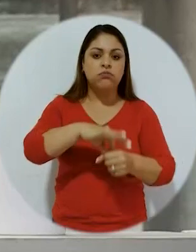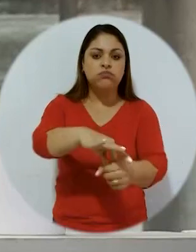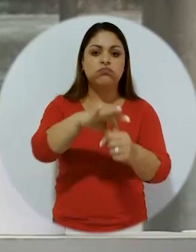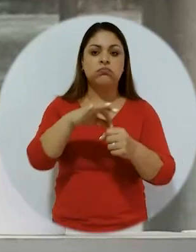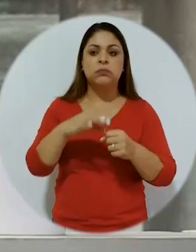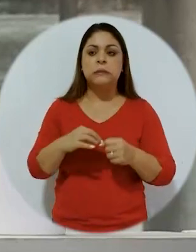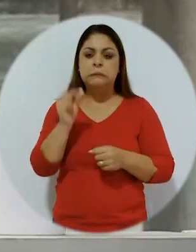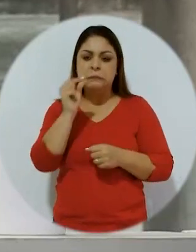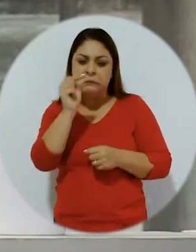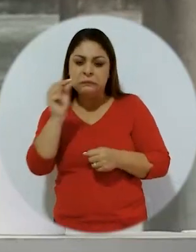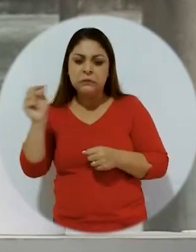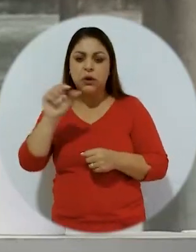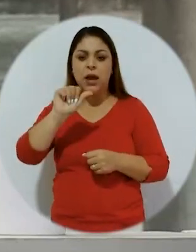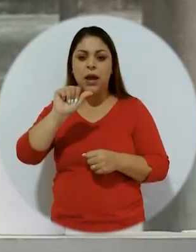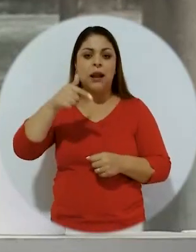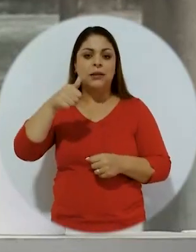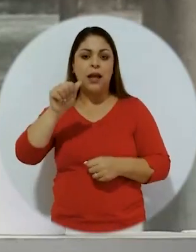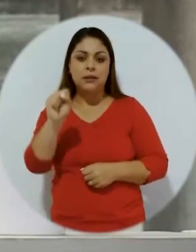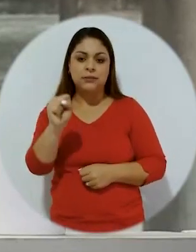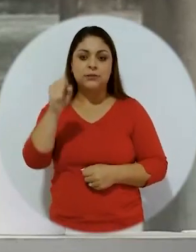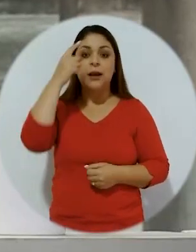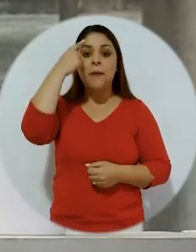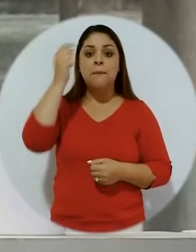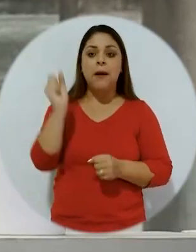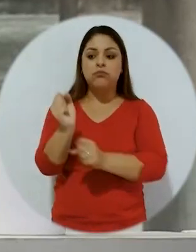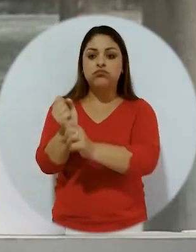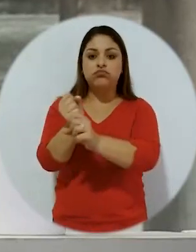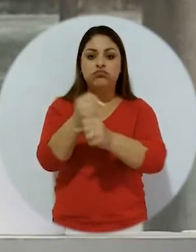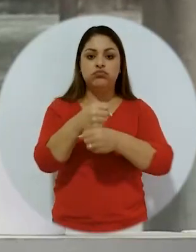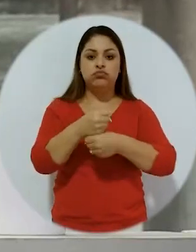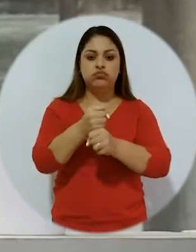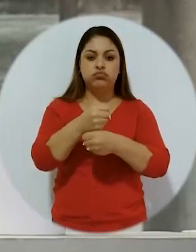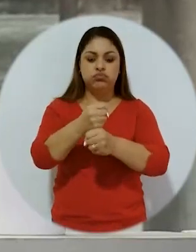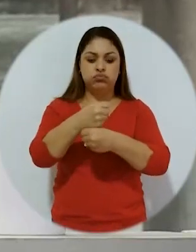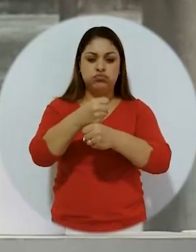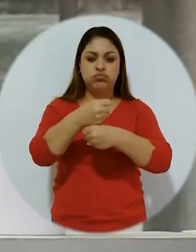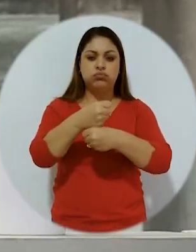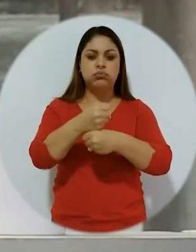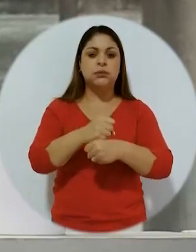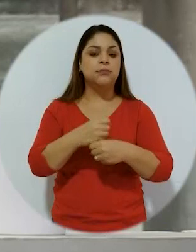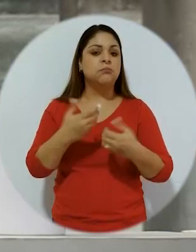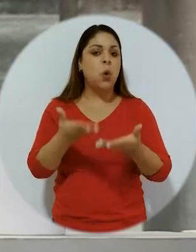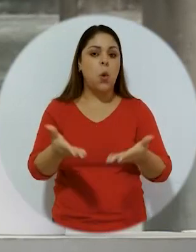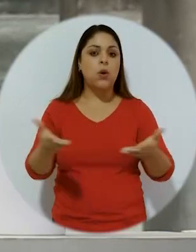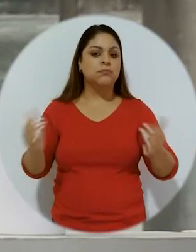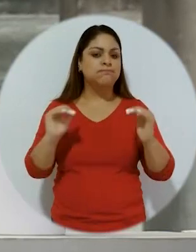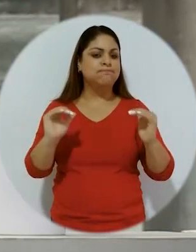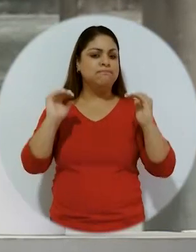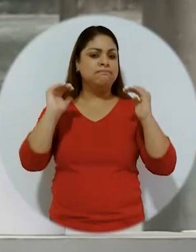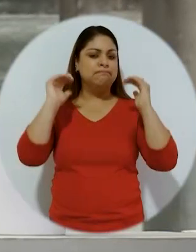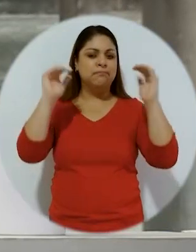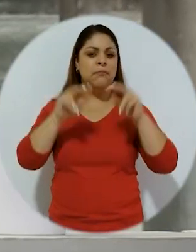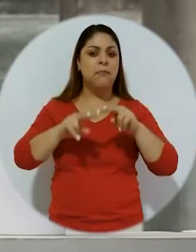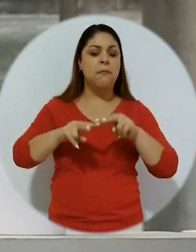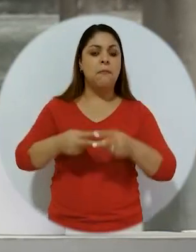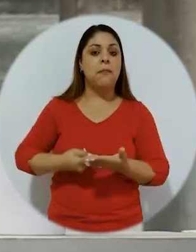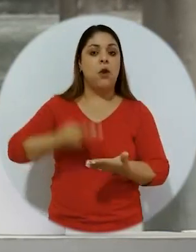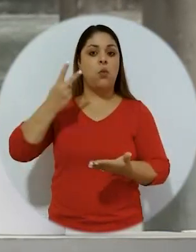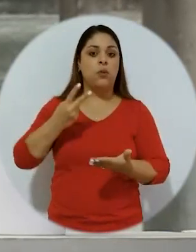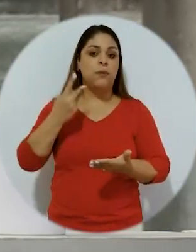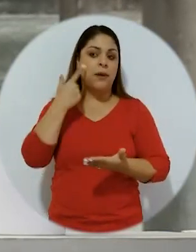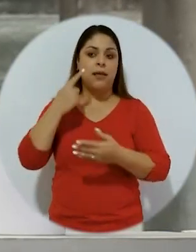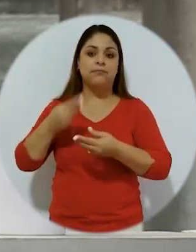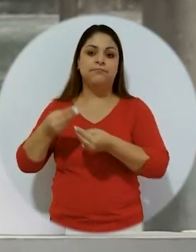uso de microalgas, para producir bienes de alto valor agregado para diferentes industrias. Entonces, por ejemplo,